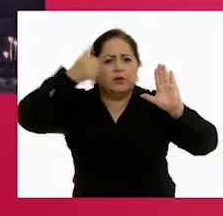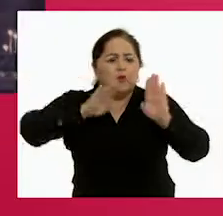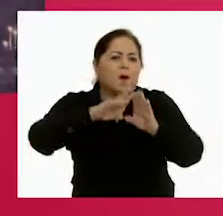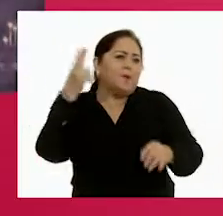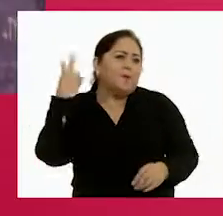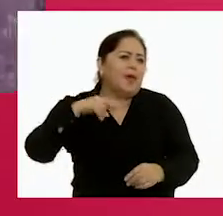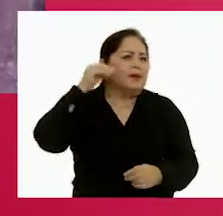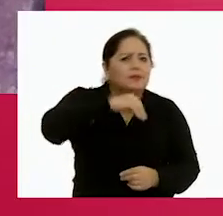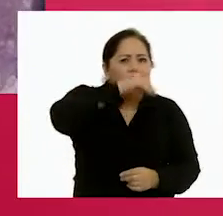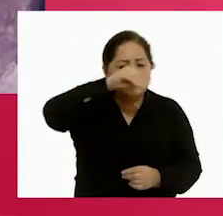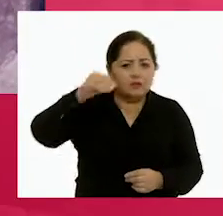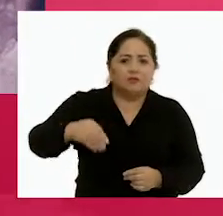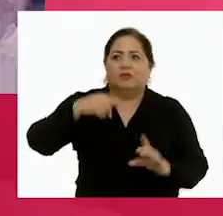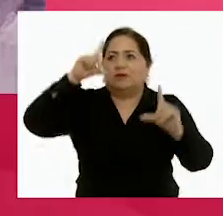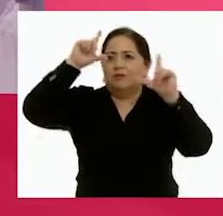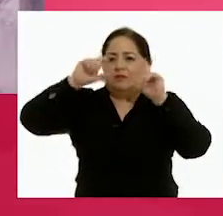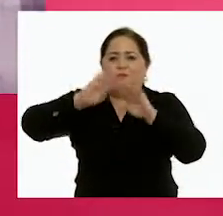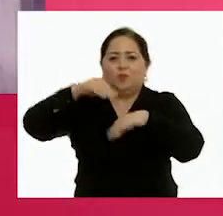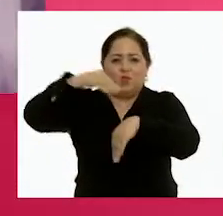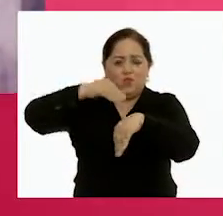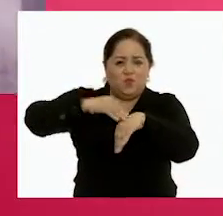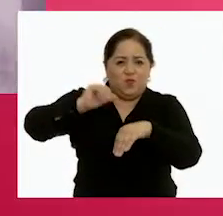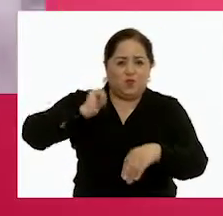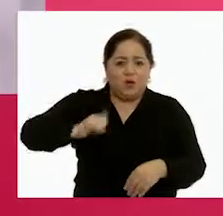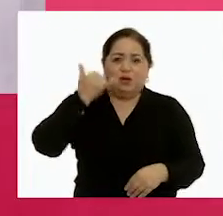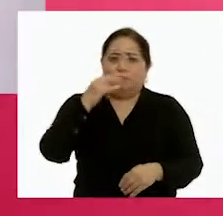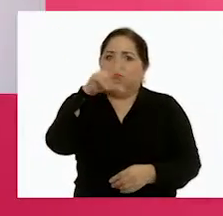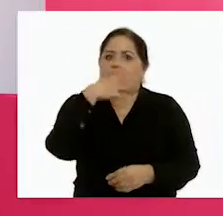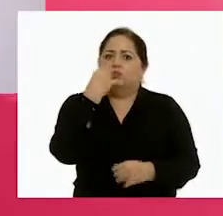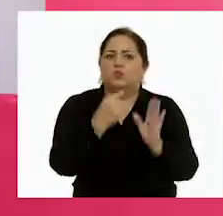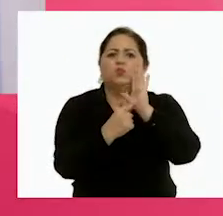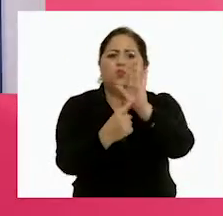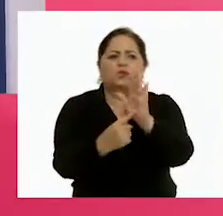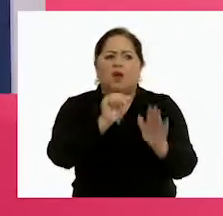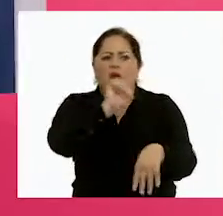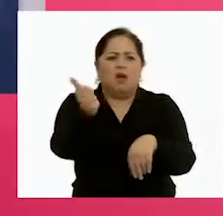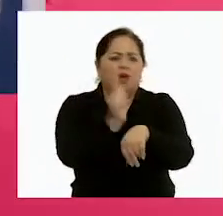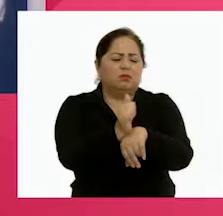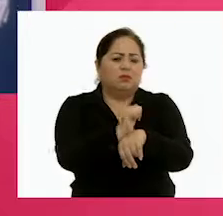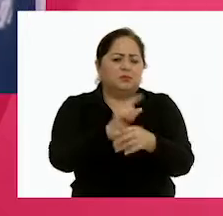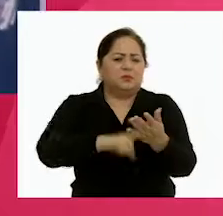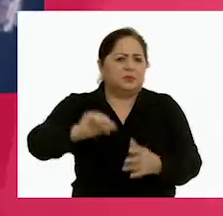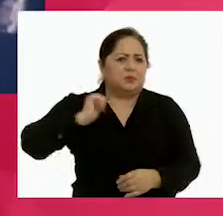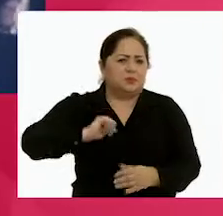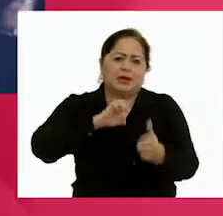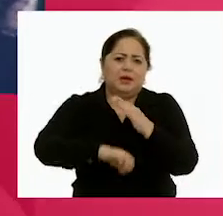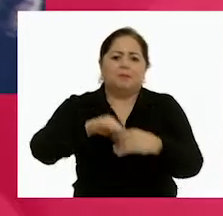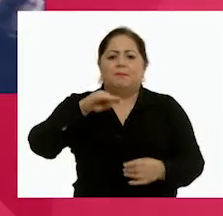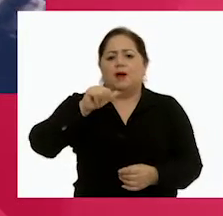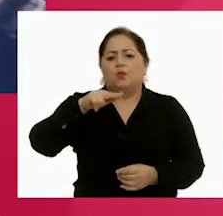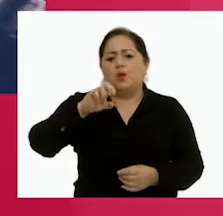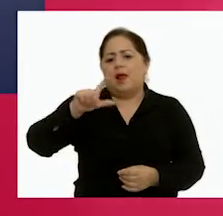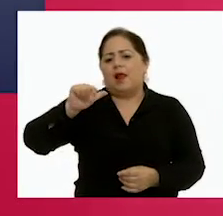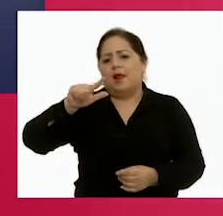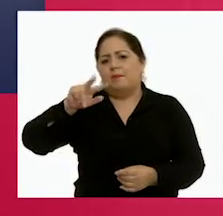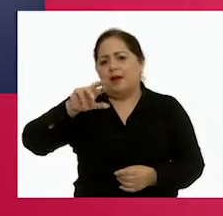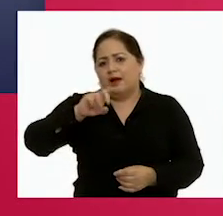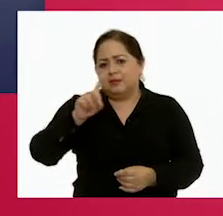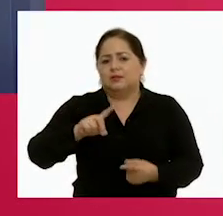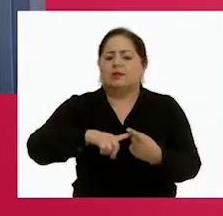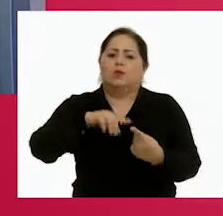viajeros, fotografía arqueológica y una fantástica muestra de artistas contemporáneos como Manuel Álvarez Bravo,